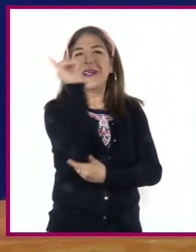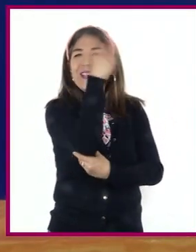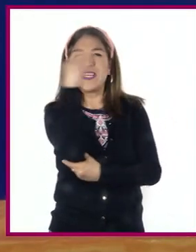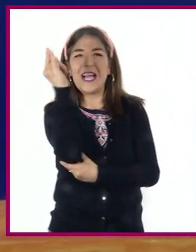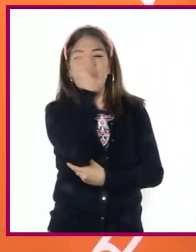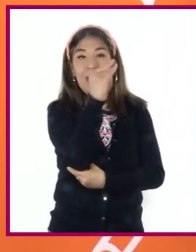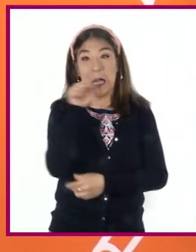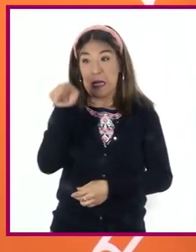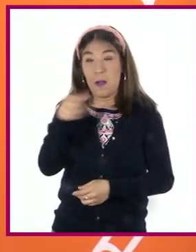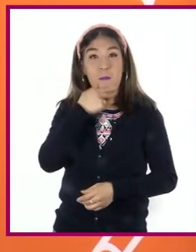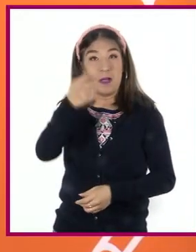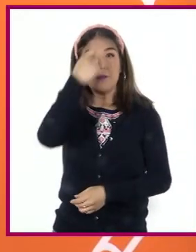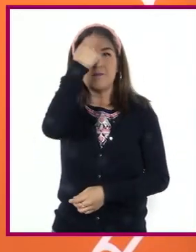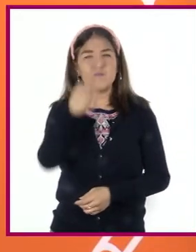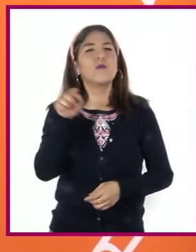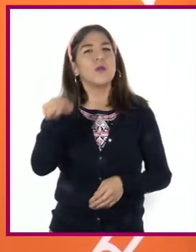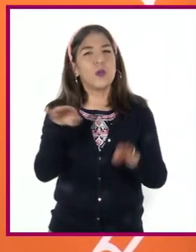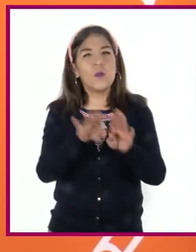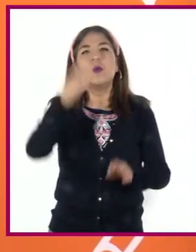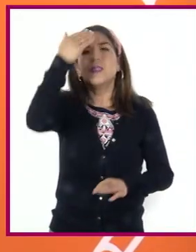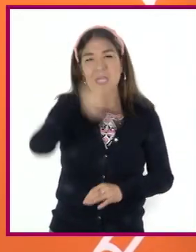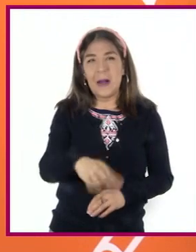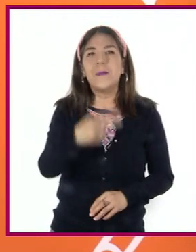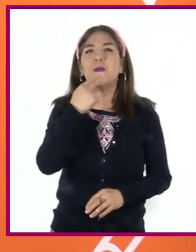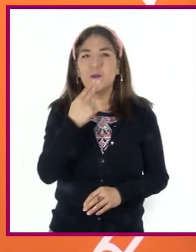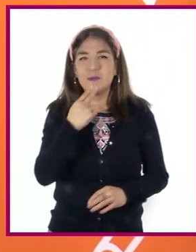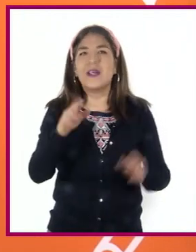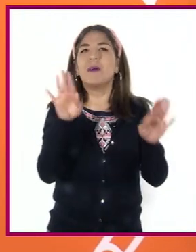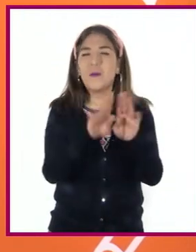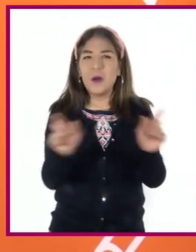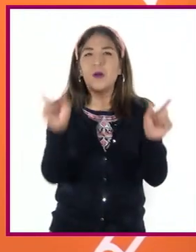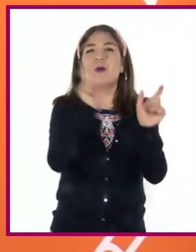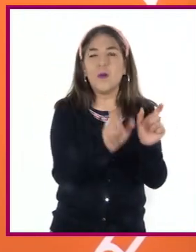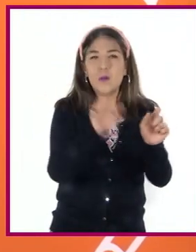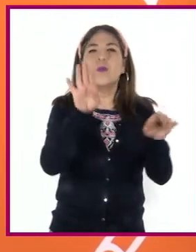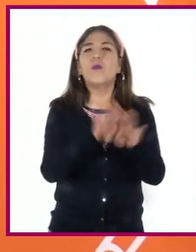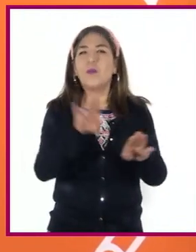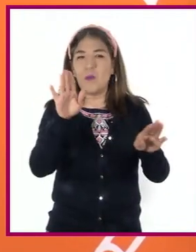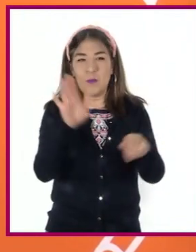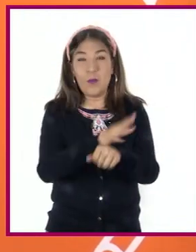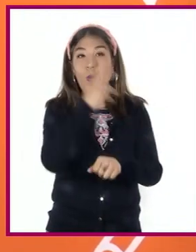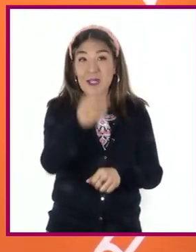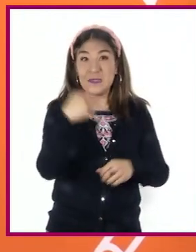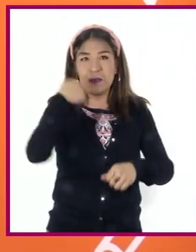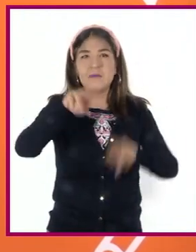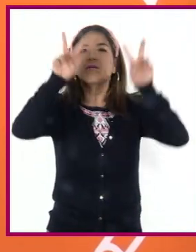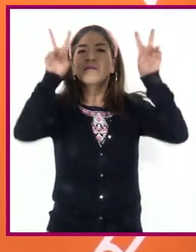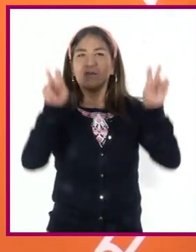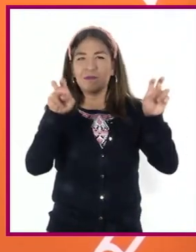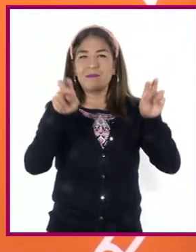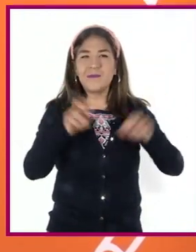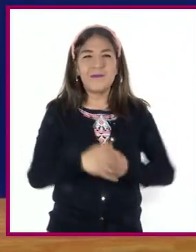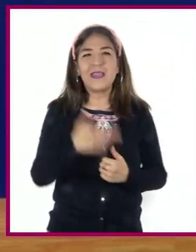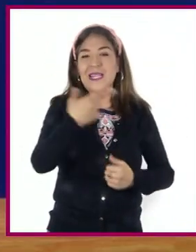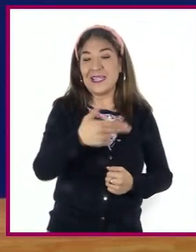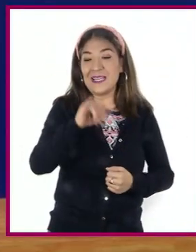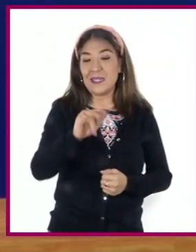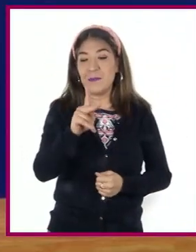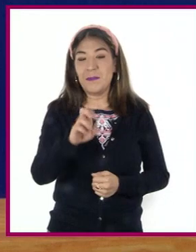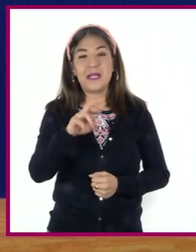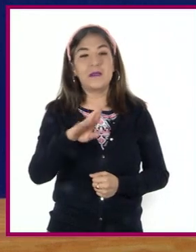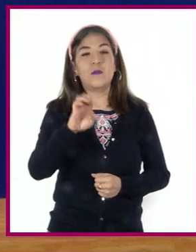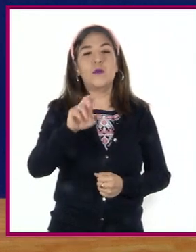aunque son muchas las clasificaciones, veremos las más utilizadas. Empecemos con las siguientes formas